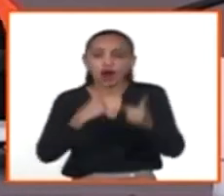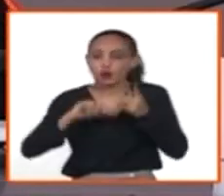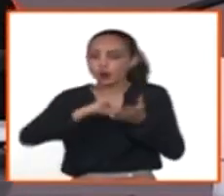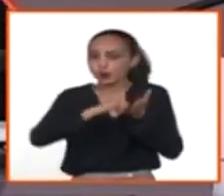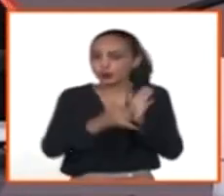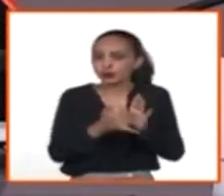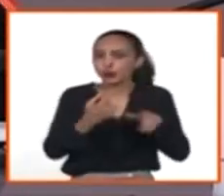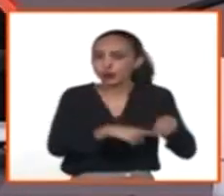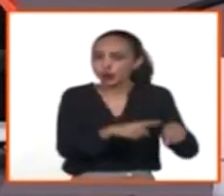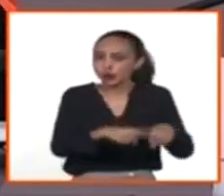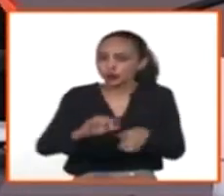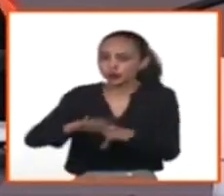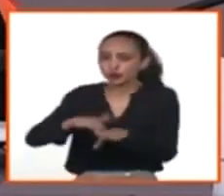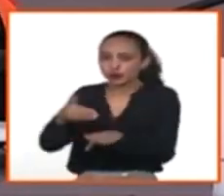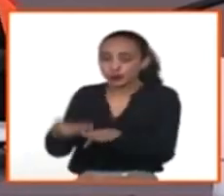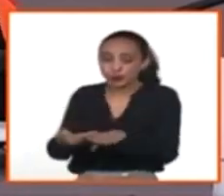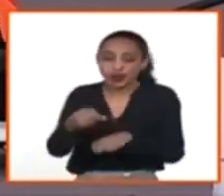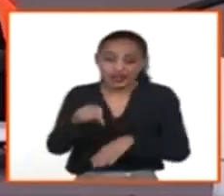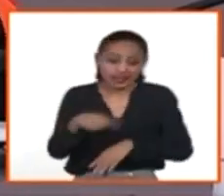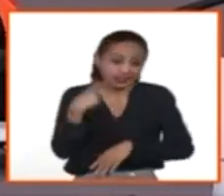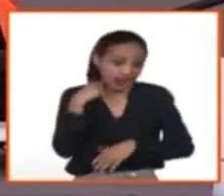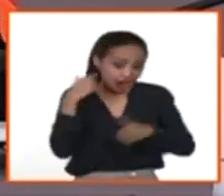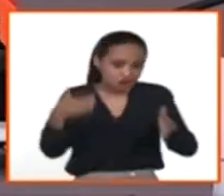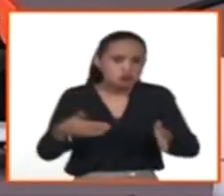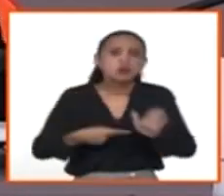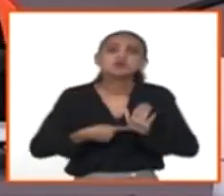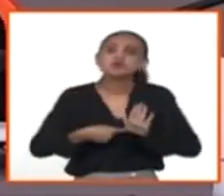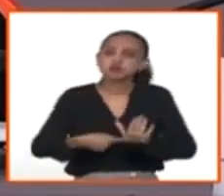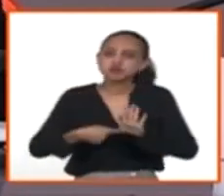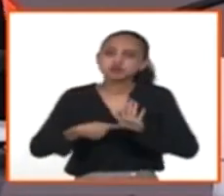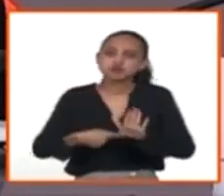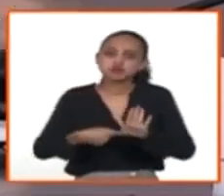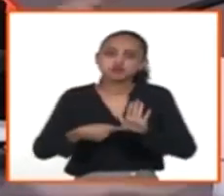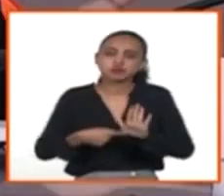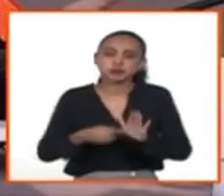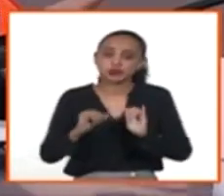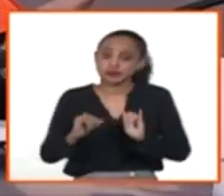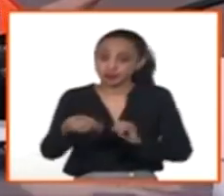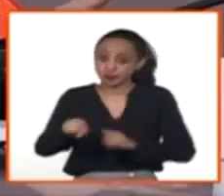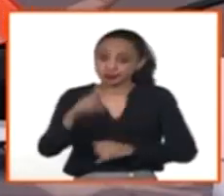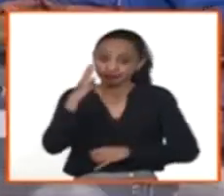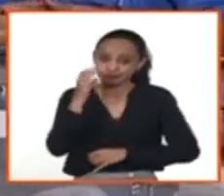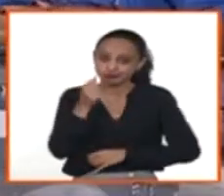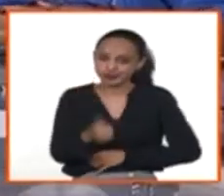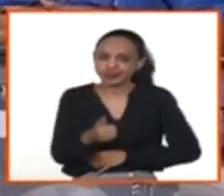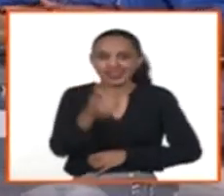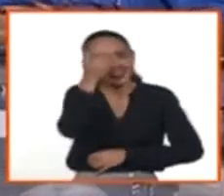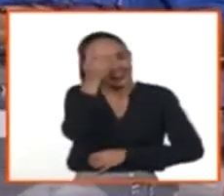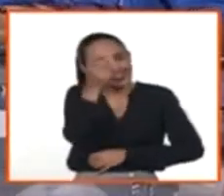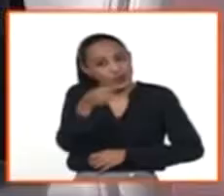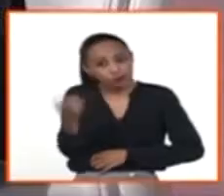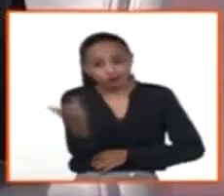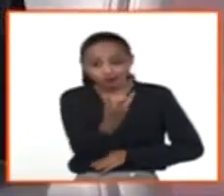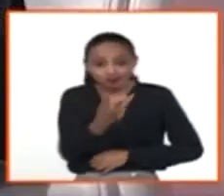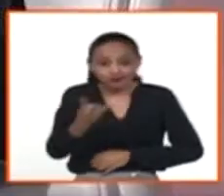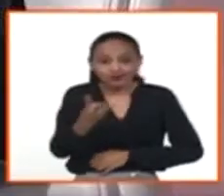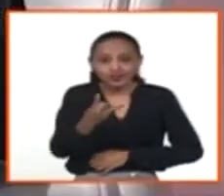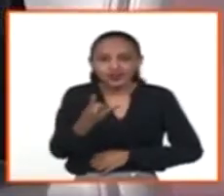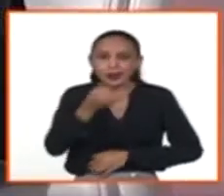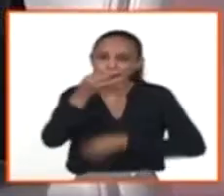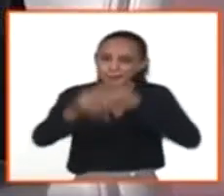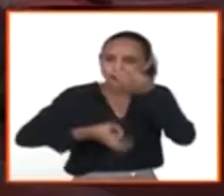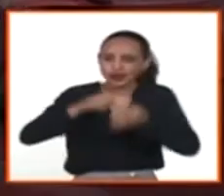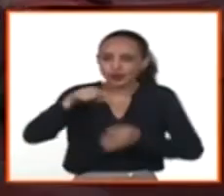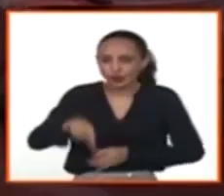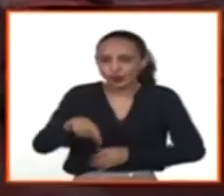haremos a lo largo de este año para que usted tenga información sobre ellos. Bueno, les agradezco muchísimo a ustedes tres haber compartido con nosotros hoy